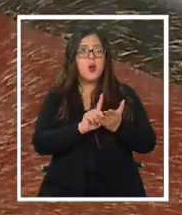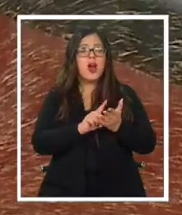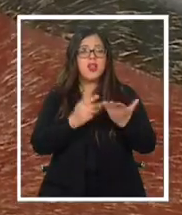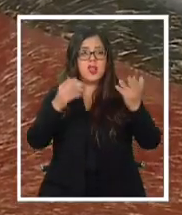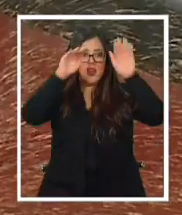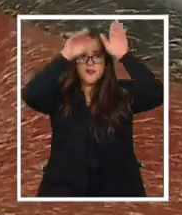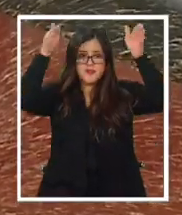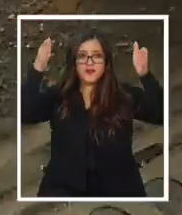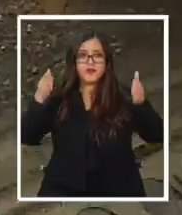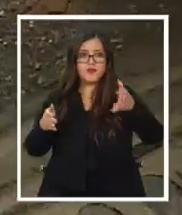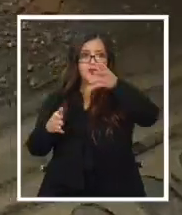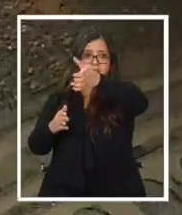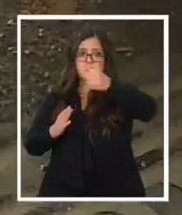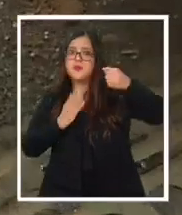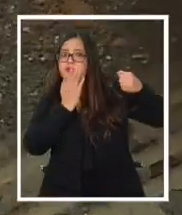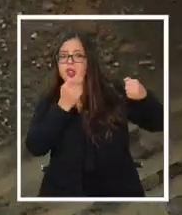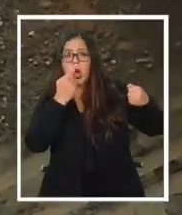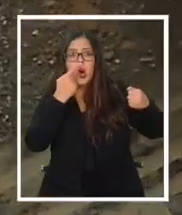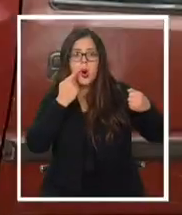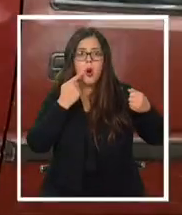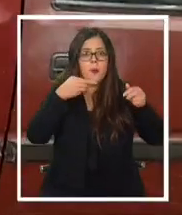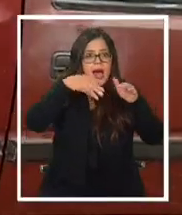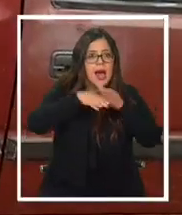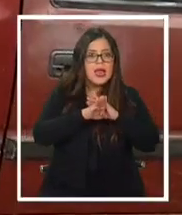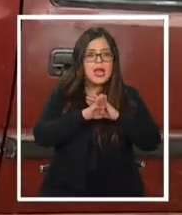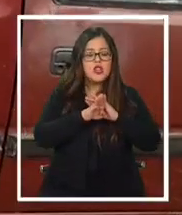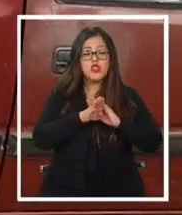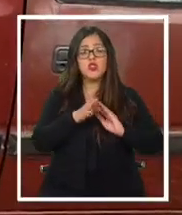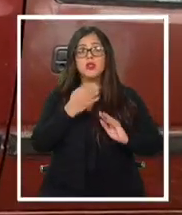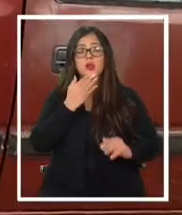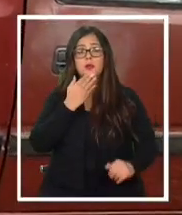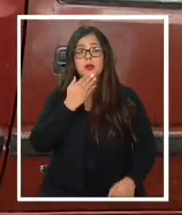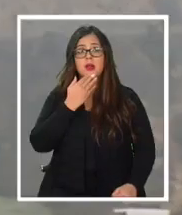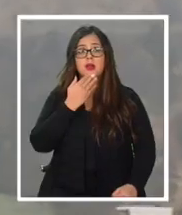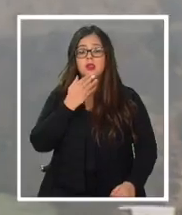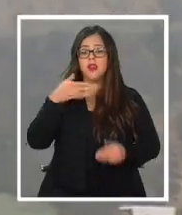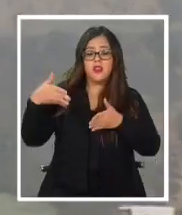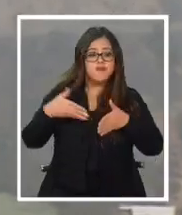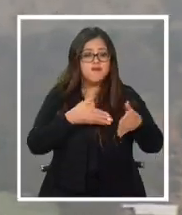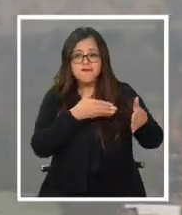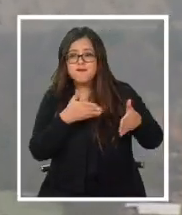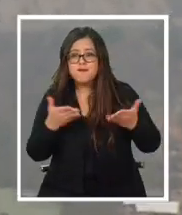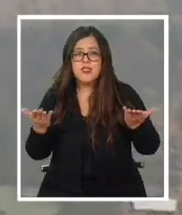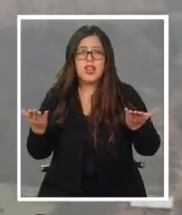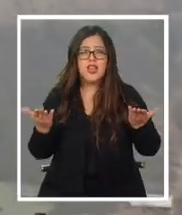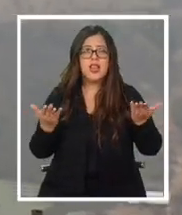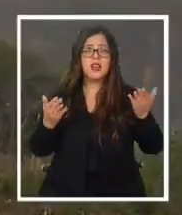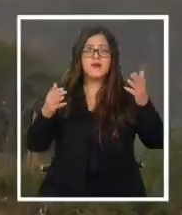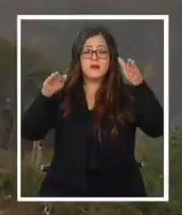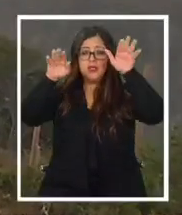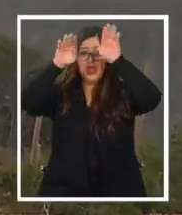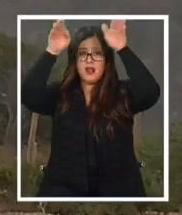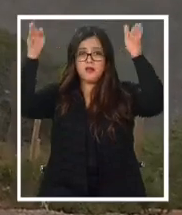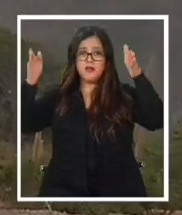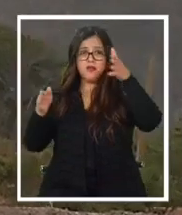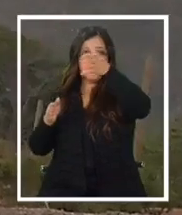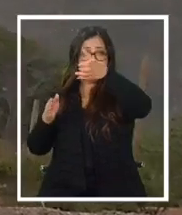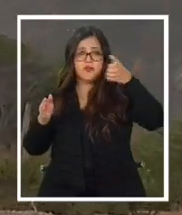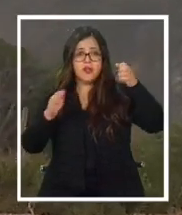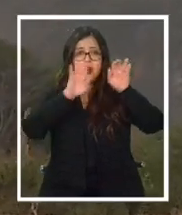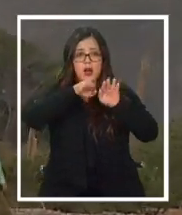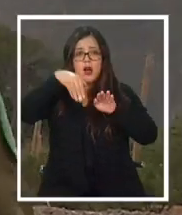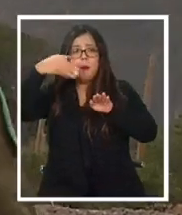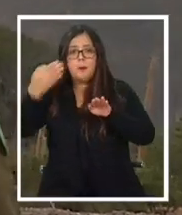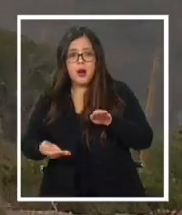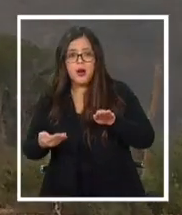refrigerador que escondía a un hombre en su interior el desconocimiento de la ruta habría hecho que el electrodoméstico que ayer anticipadamente es desde el